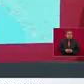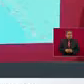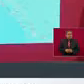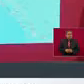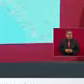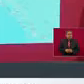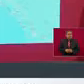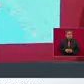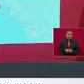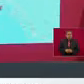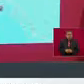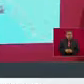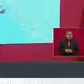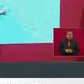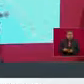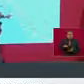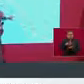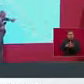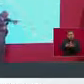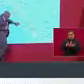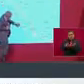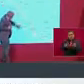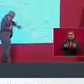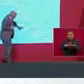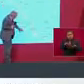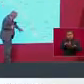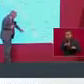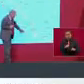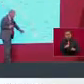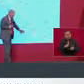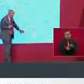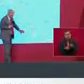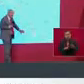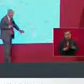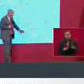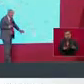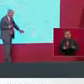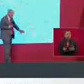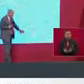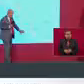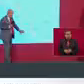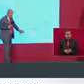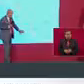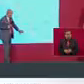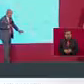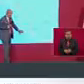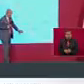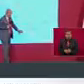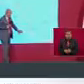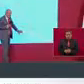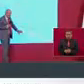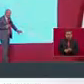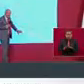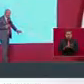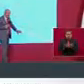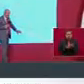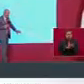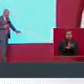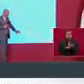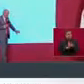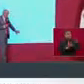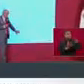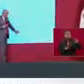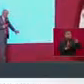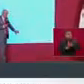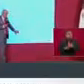imputados. Lo que necesitamos es que nuestras instituciones, las que operan el sistema de justicia, sobre todo